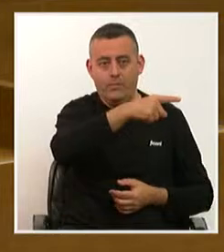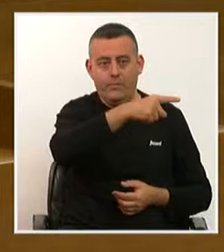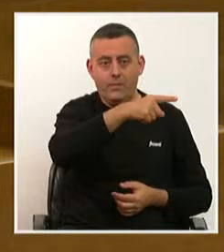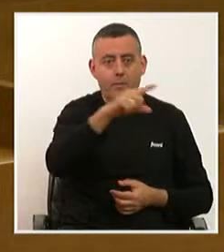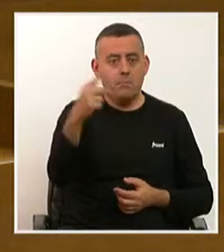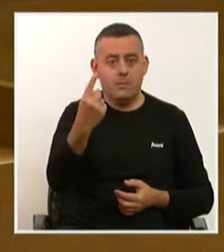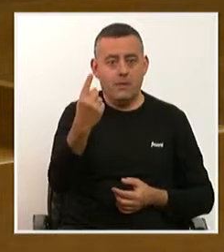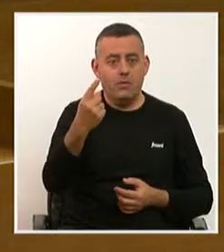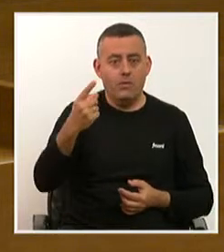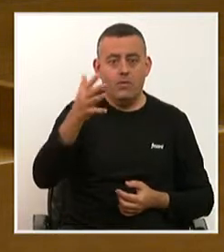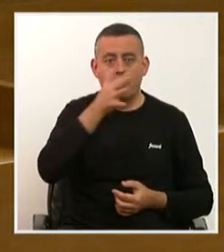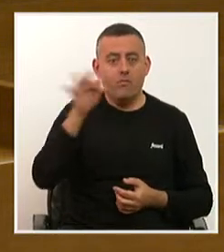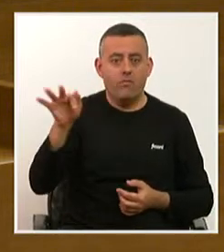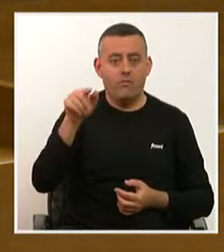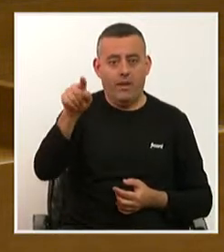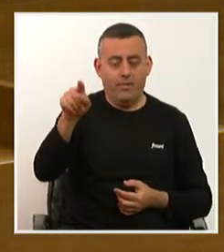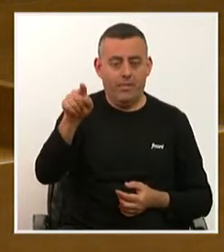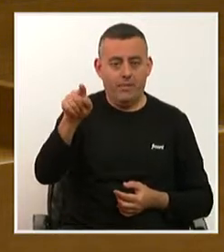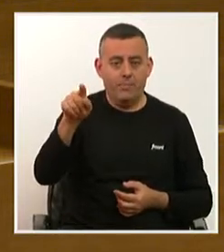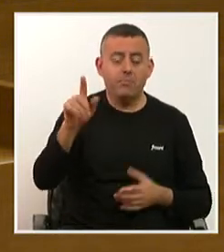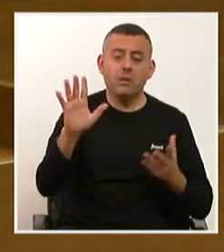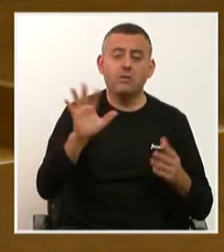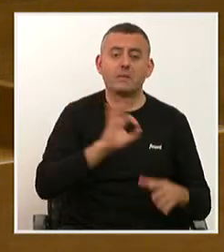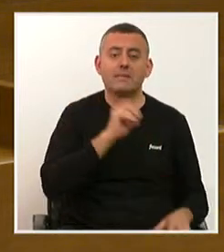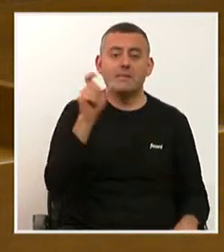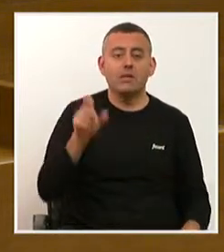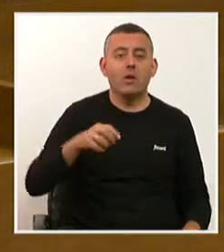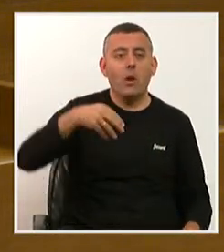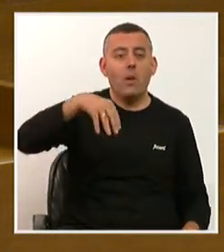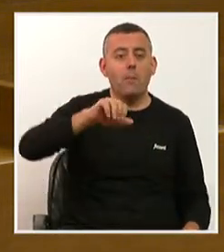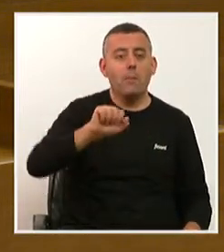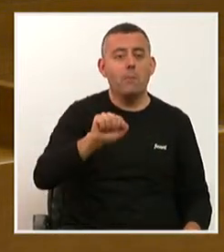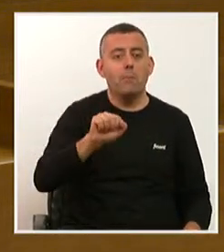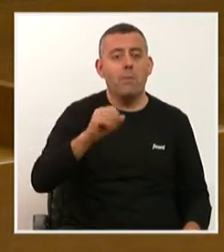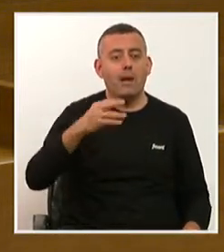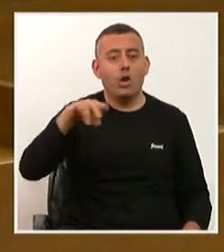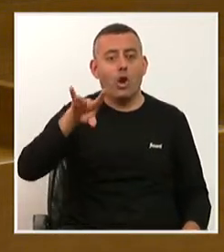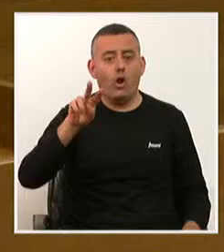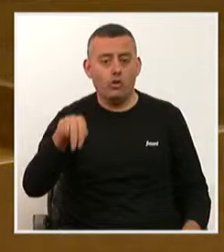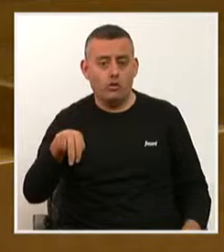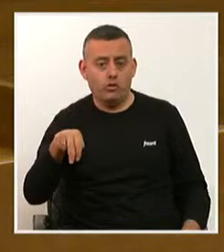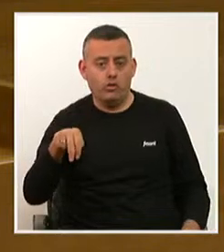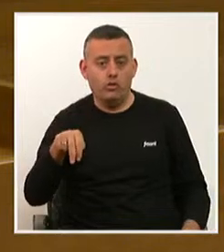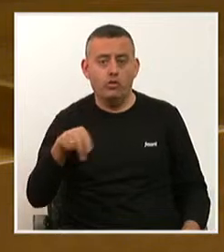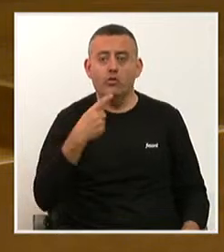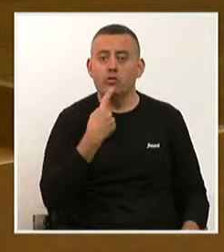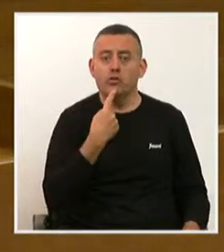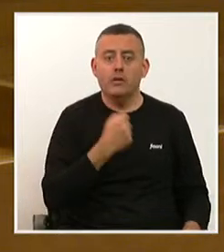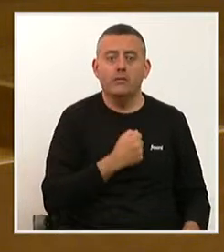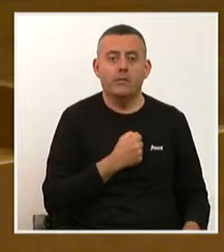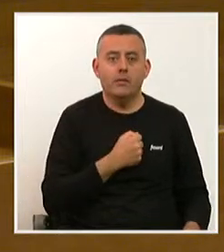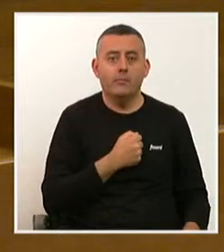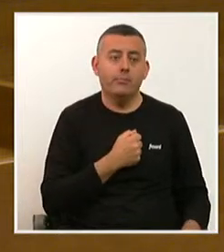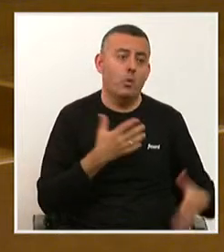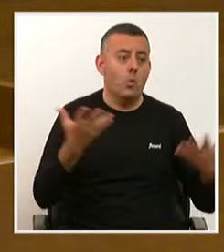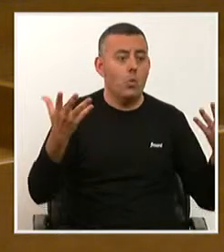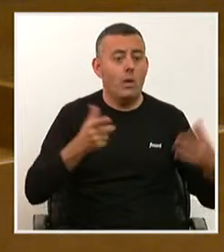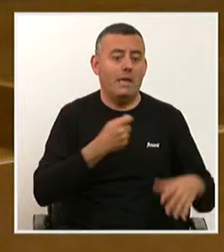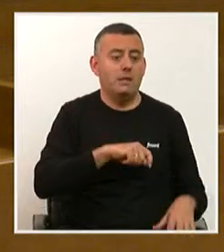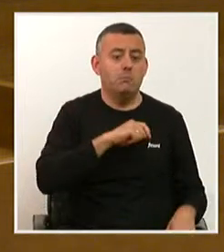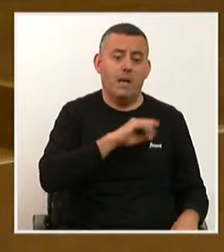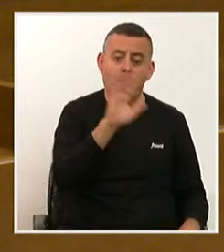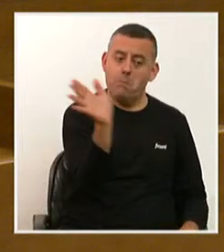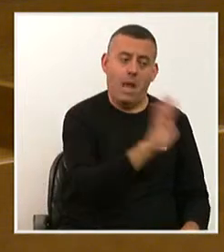ahora viene el señor macron acusando a nuestros agricultores de competencia desleal intrusismo cuando es é con el gobierno